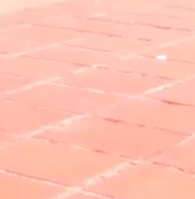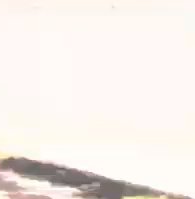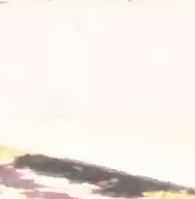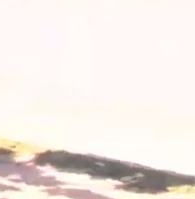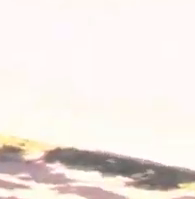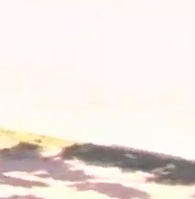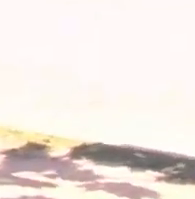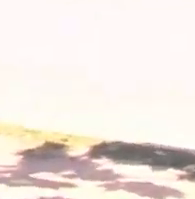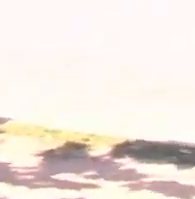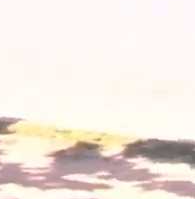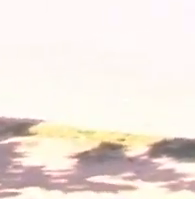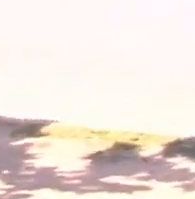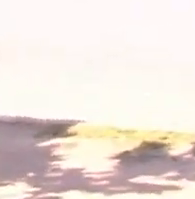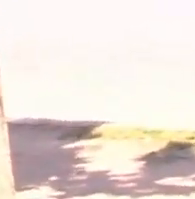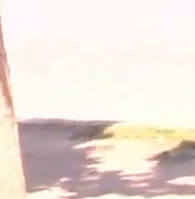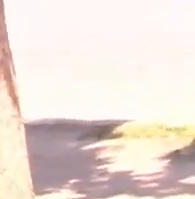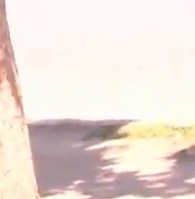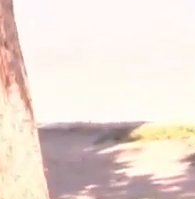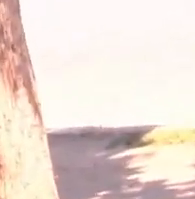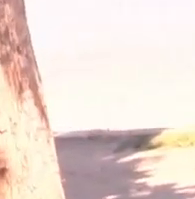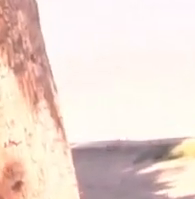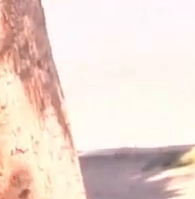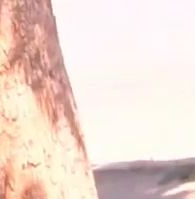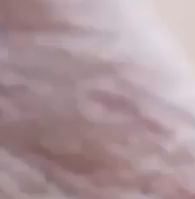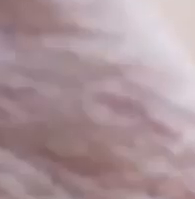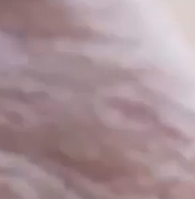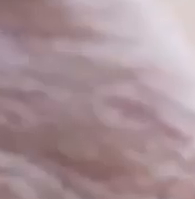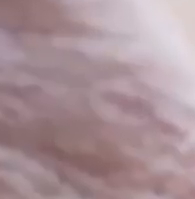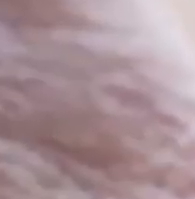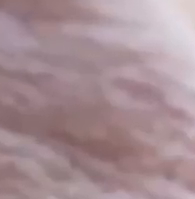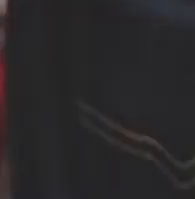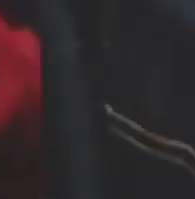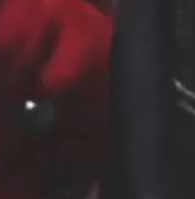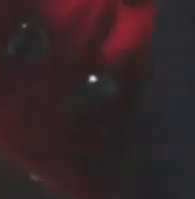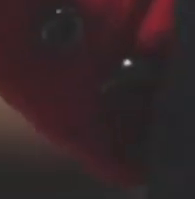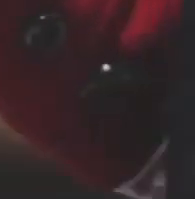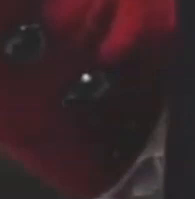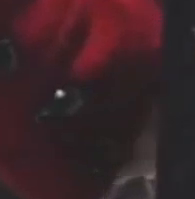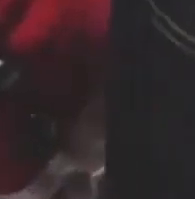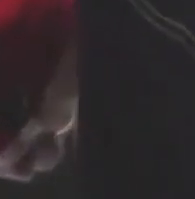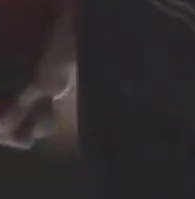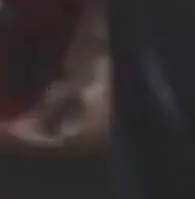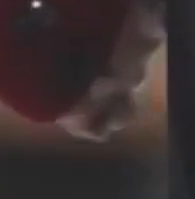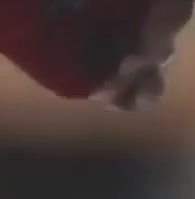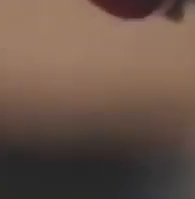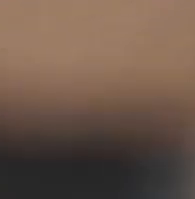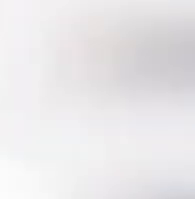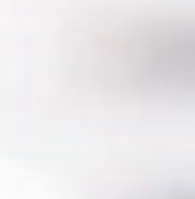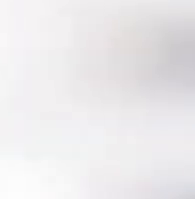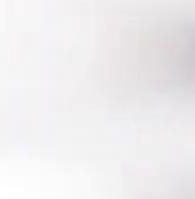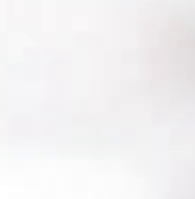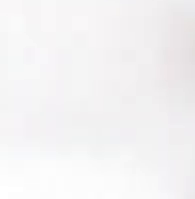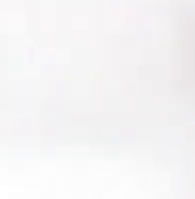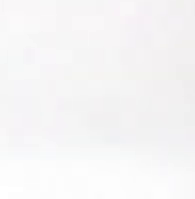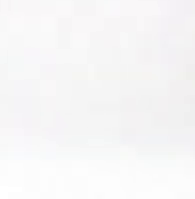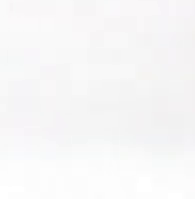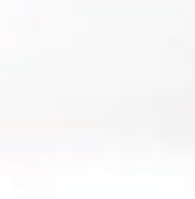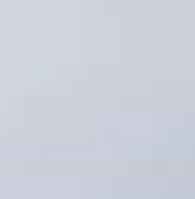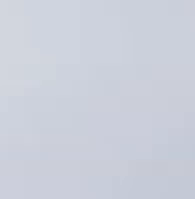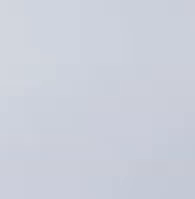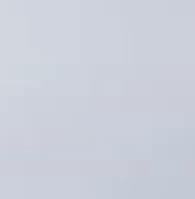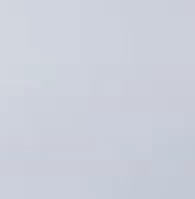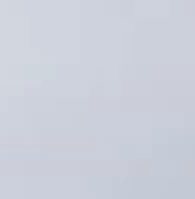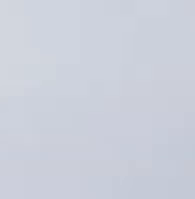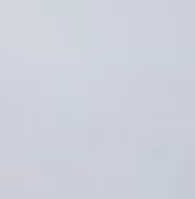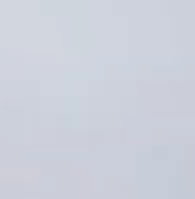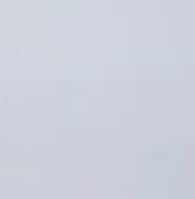302-464-9307. MUPIs Publicitarios. Marketing Glafus. Los adultos mayores son la población más vulnerable frente al coronavirus. Si